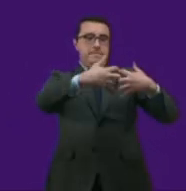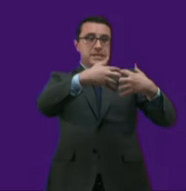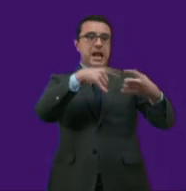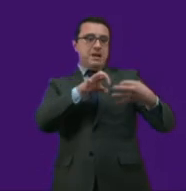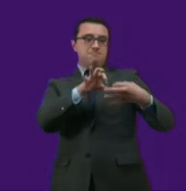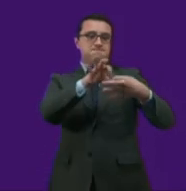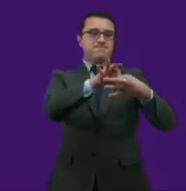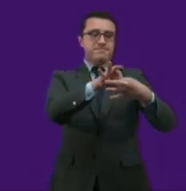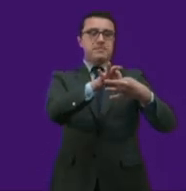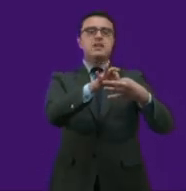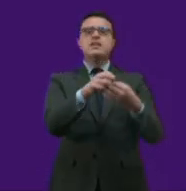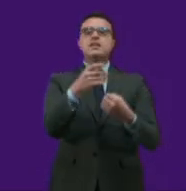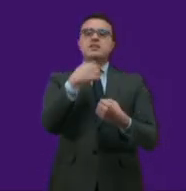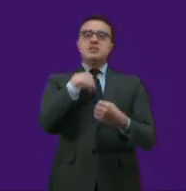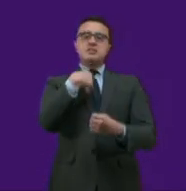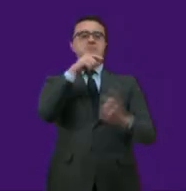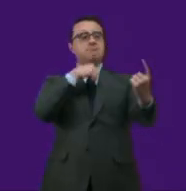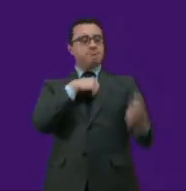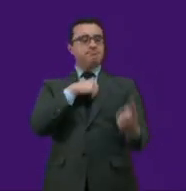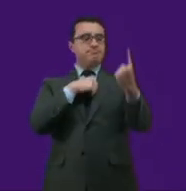conocí